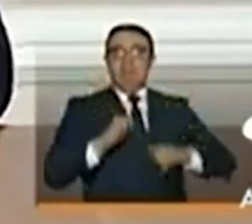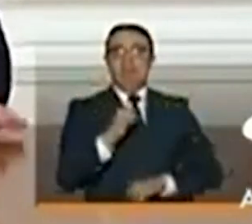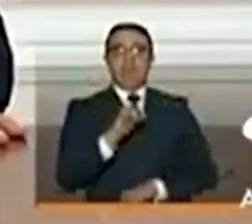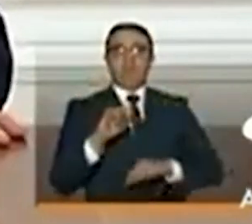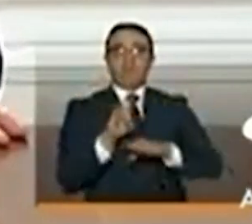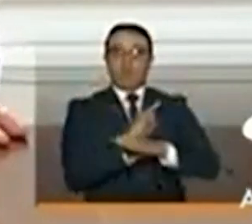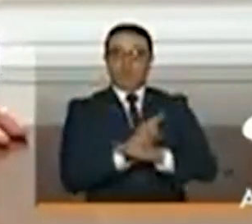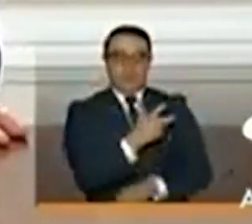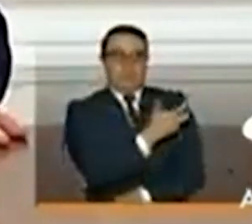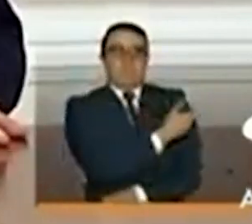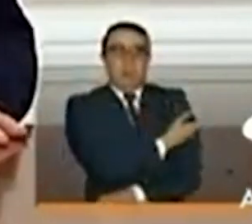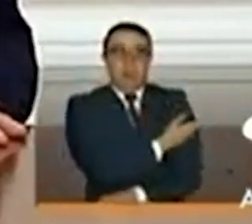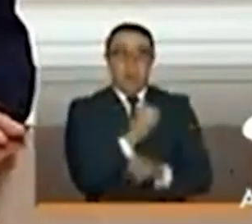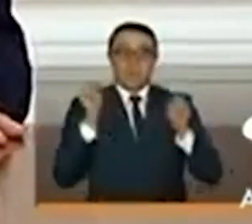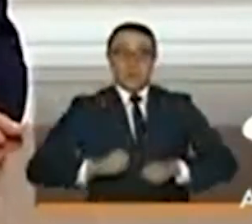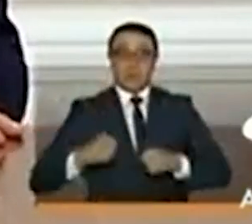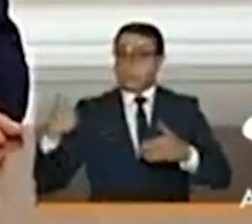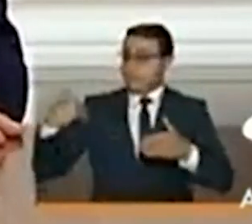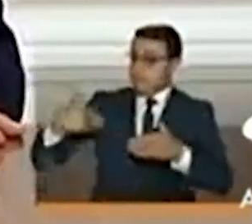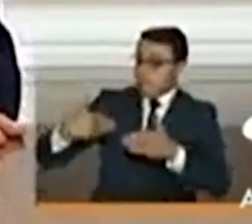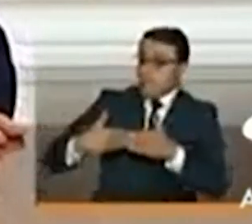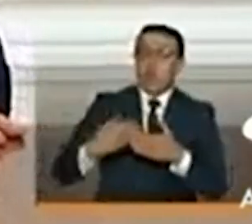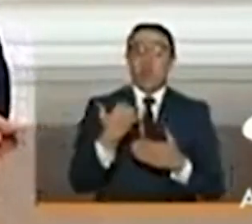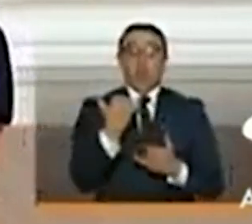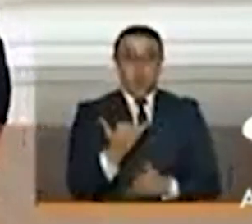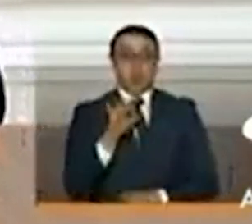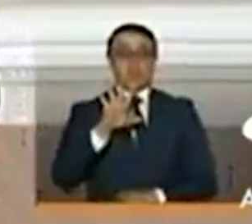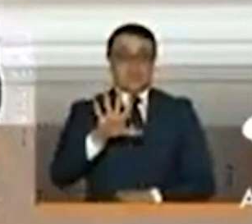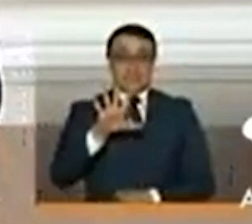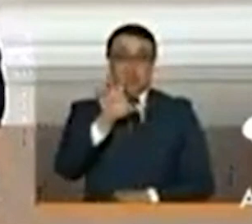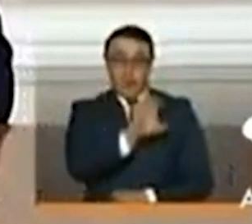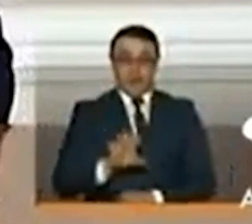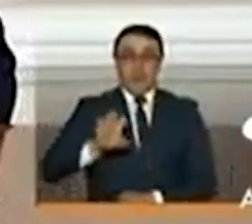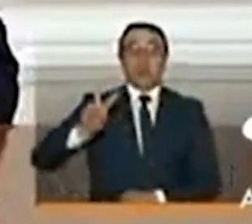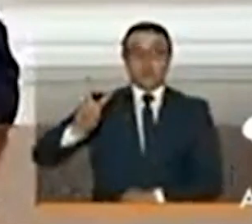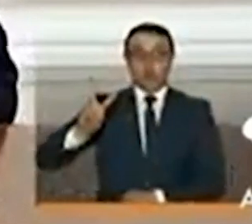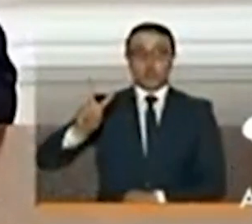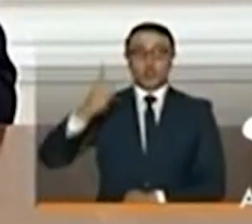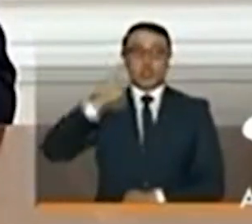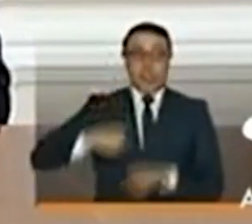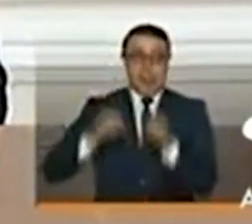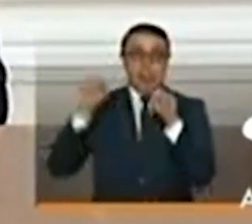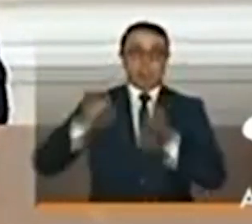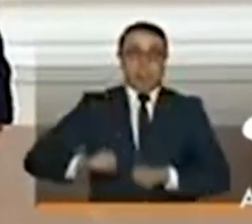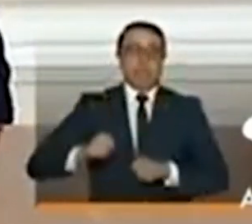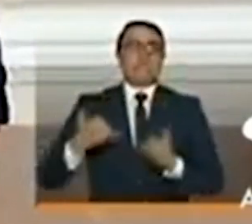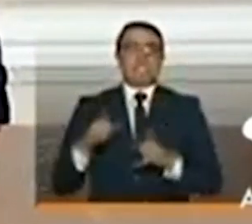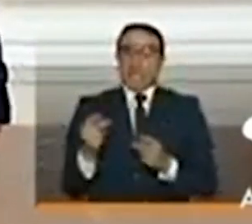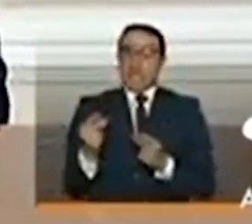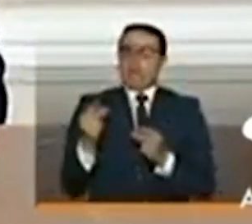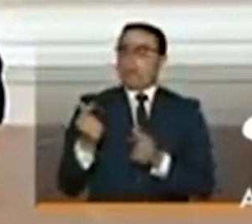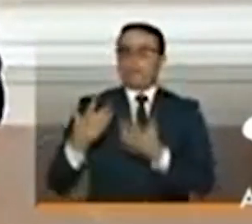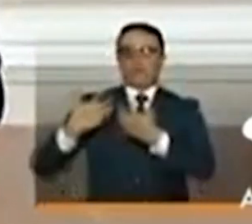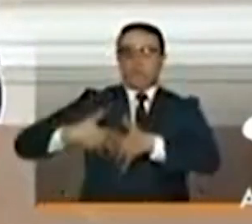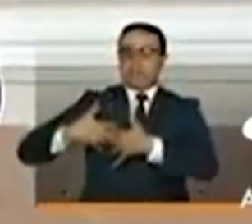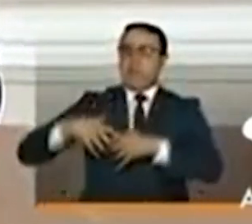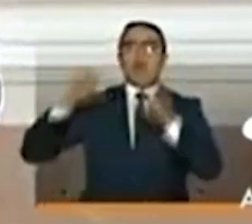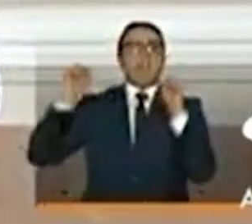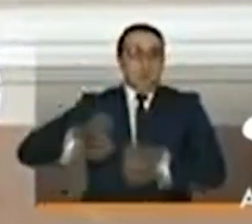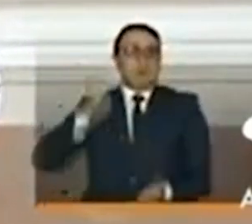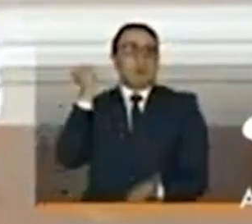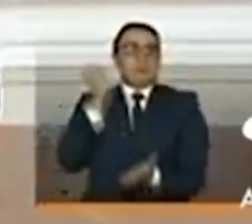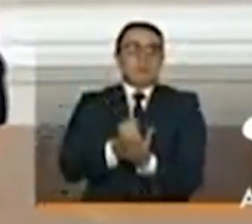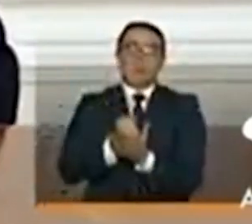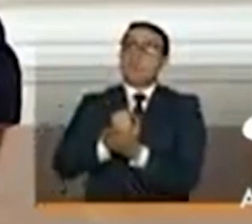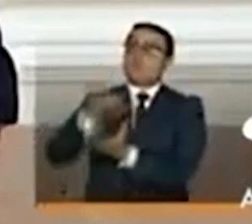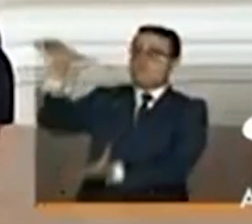5 de enero, señor presidente, dos días hábiles después, ya Pfizer cuenta con su autorización para el ingreso de la vacuna